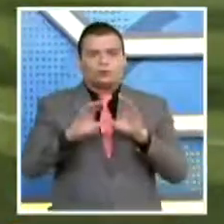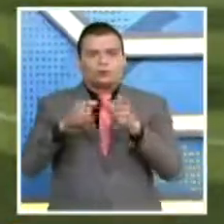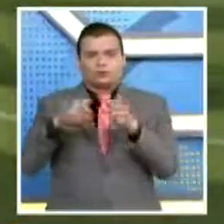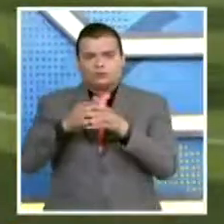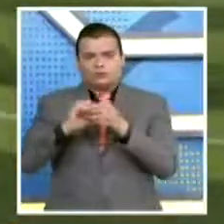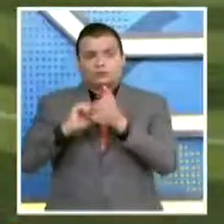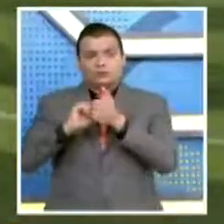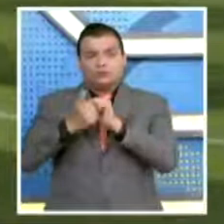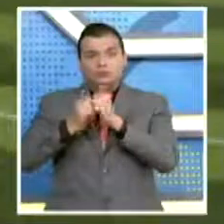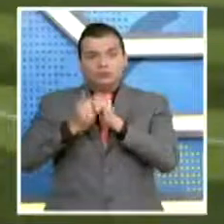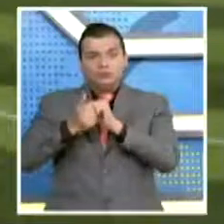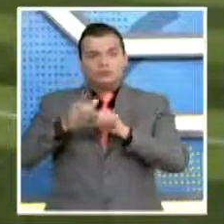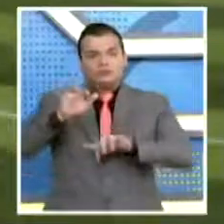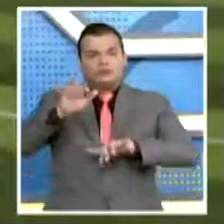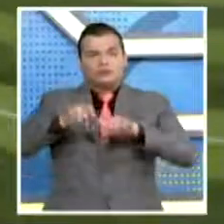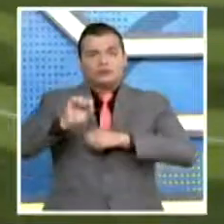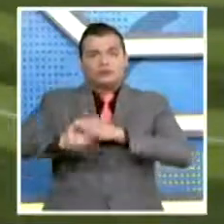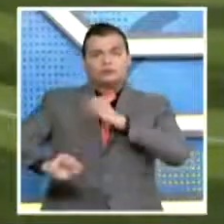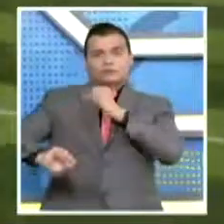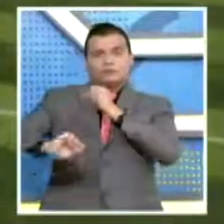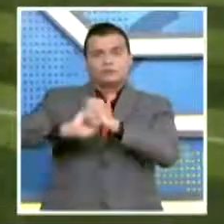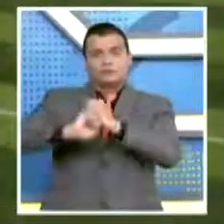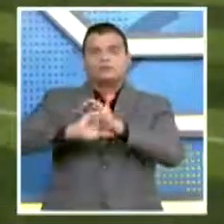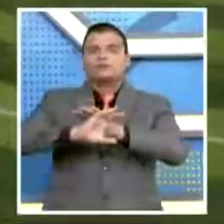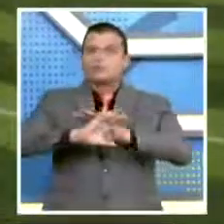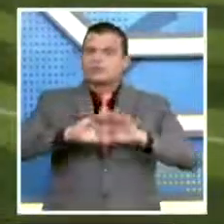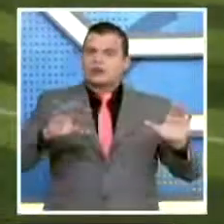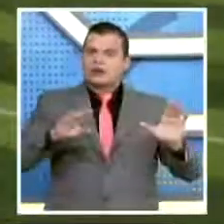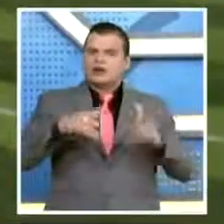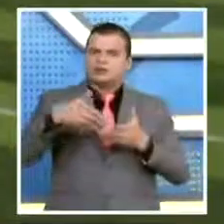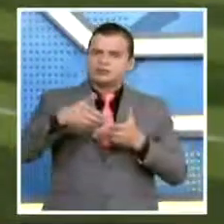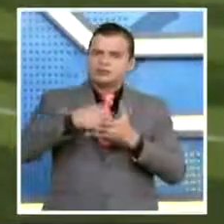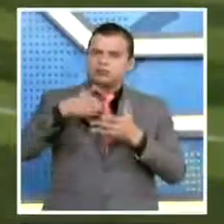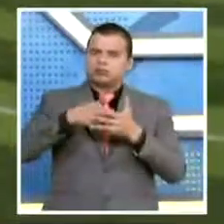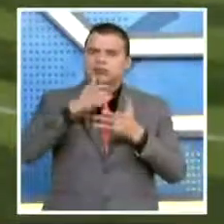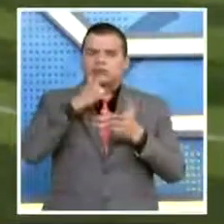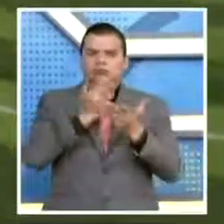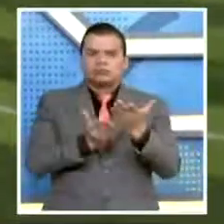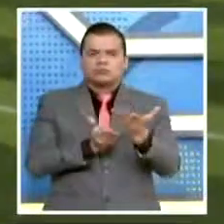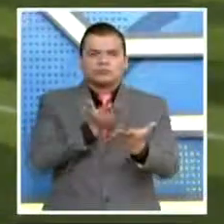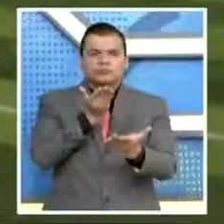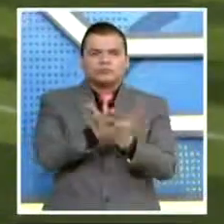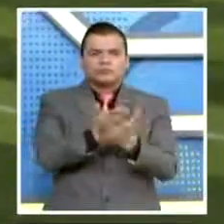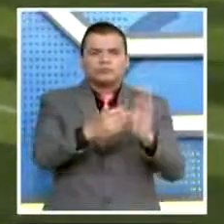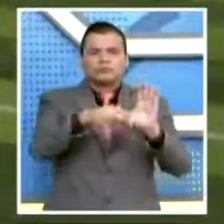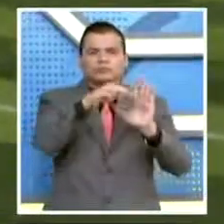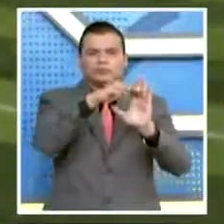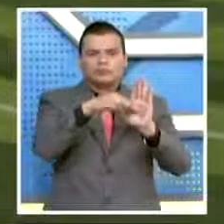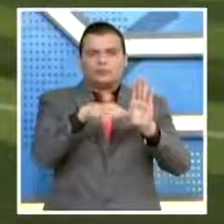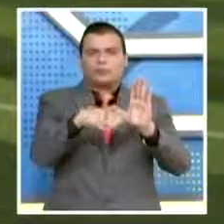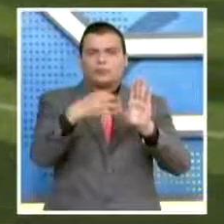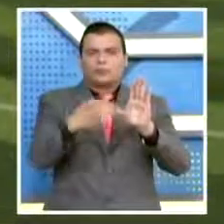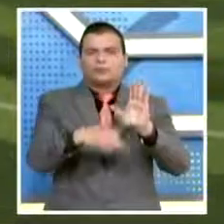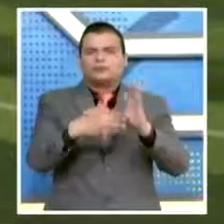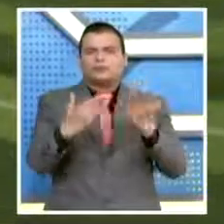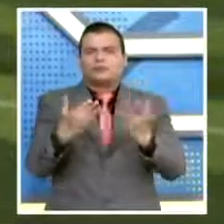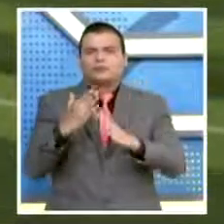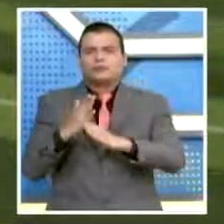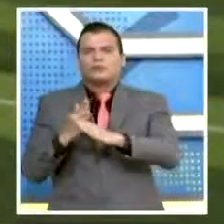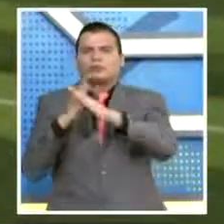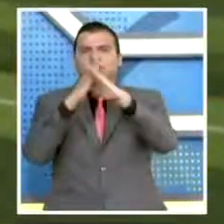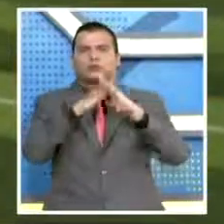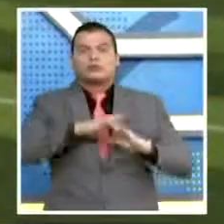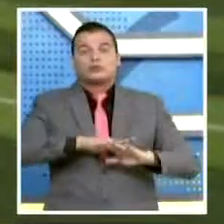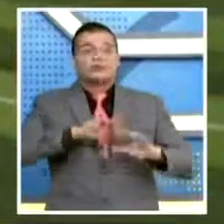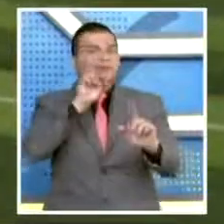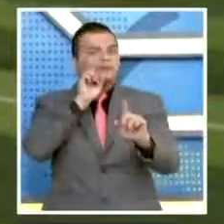del deporte hemos elaborado un protocolo de seguridad para implementarlo en nuestras instalaciones deportivas y así brindar un